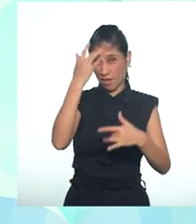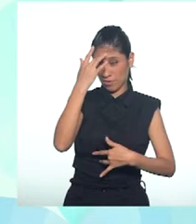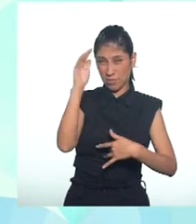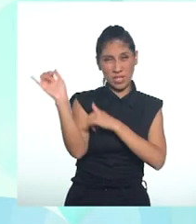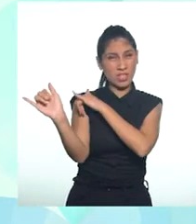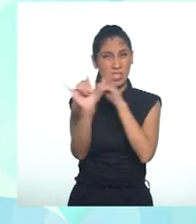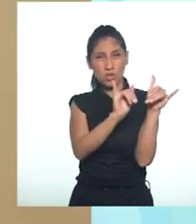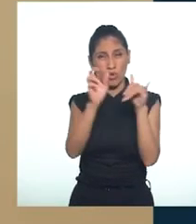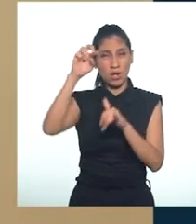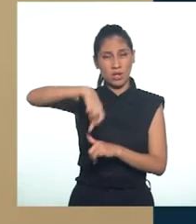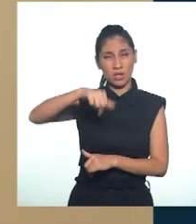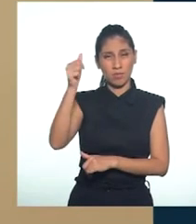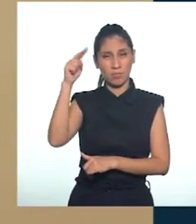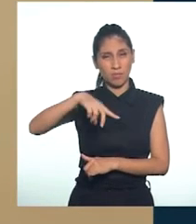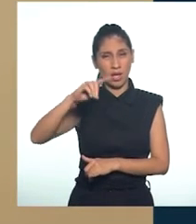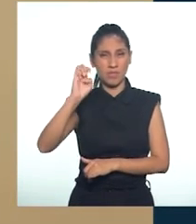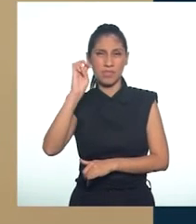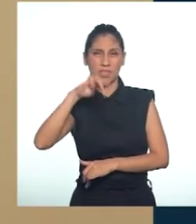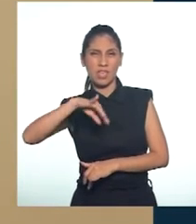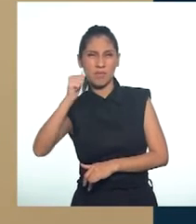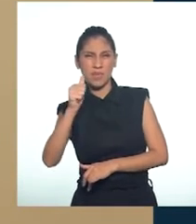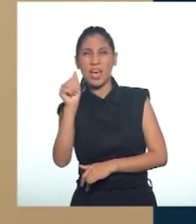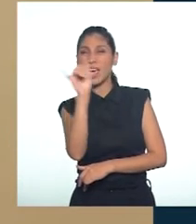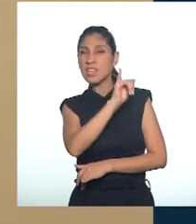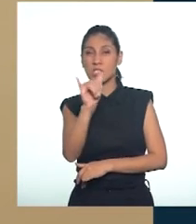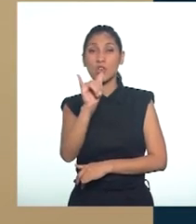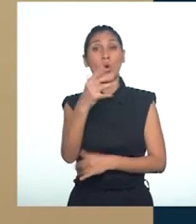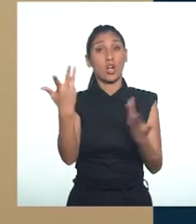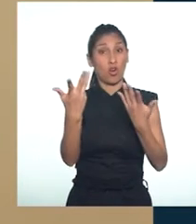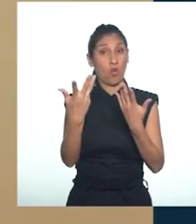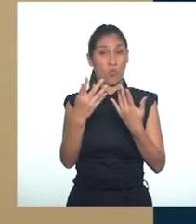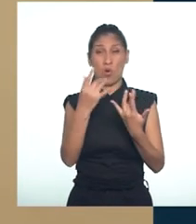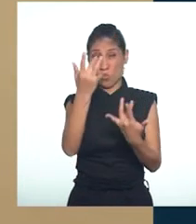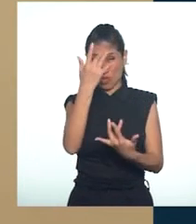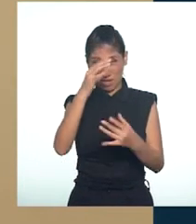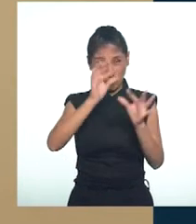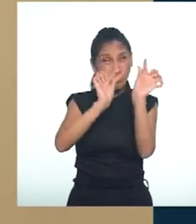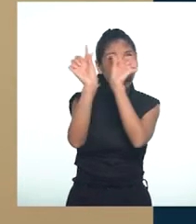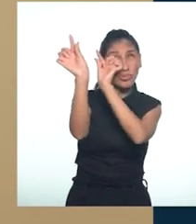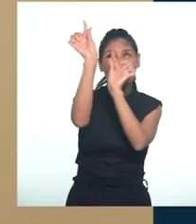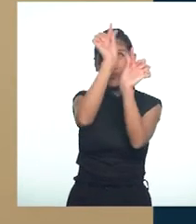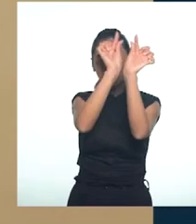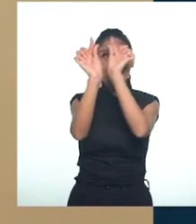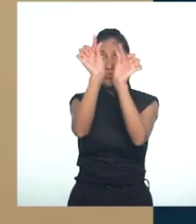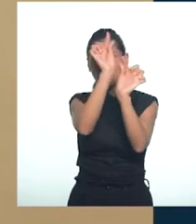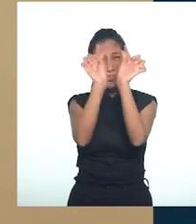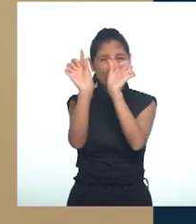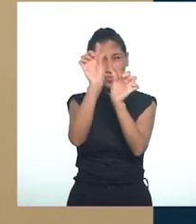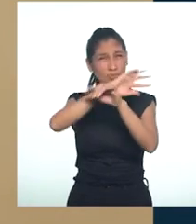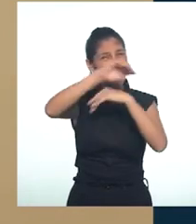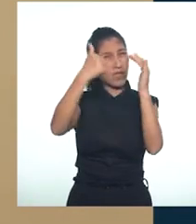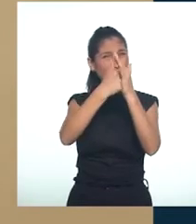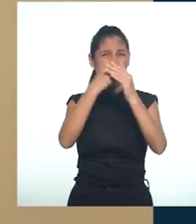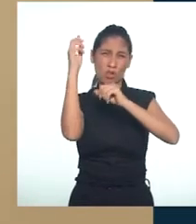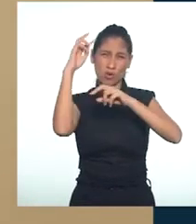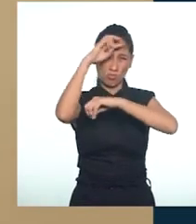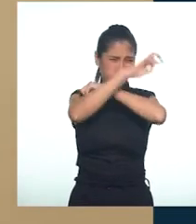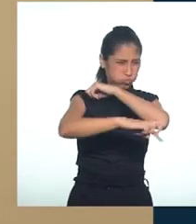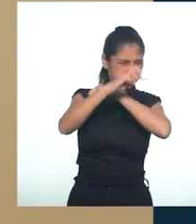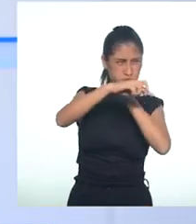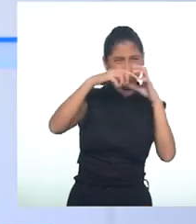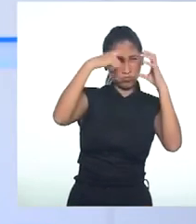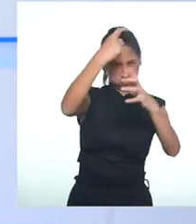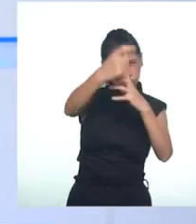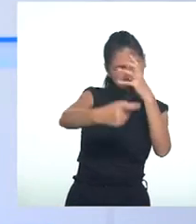como pandemia, es decir, una epidemia que se extiende en todos los países del mundo de manera